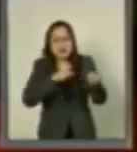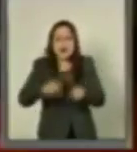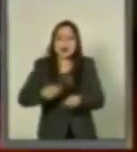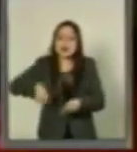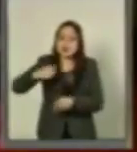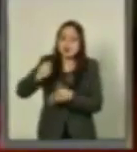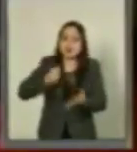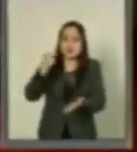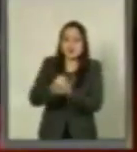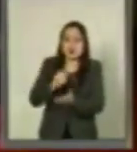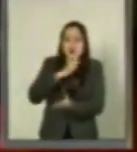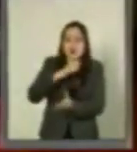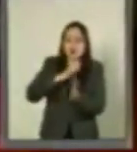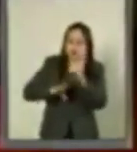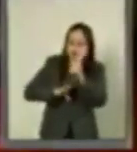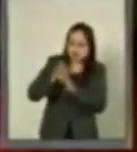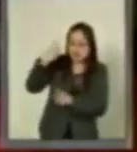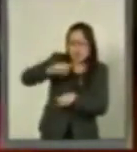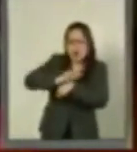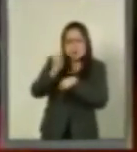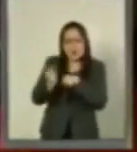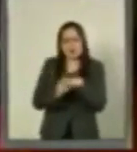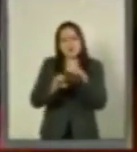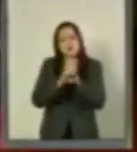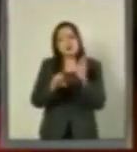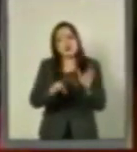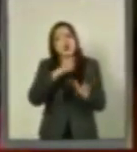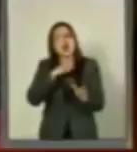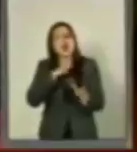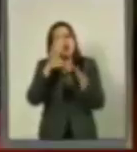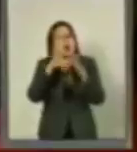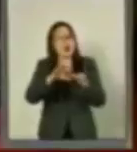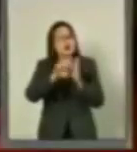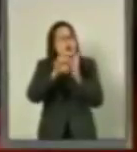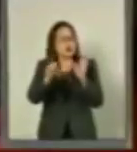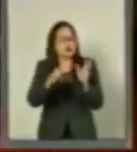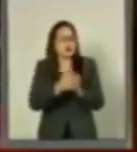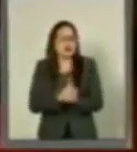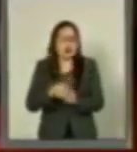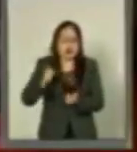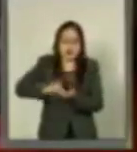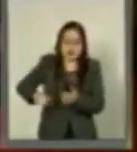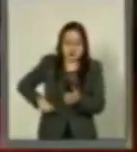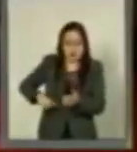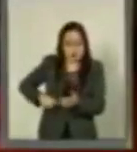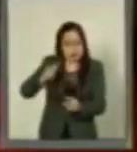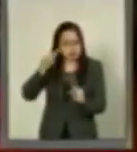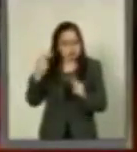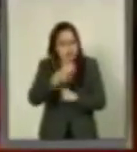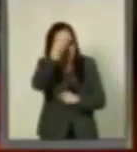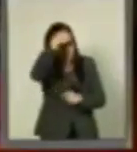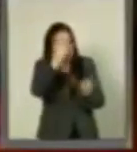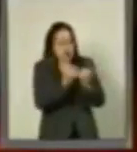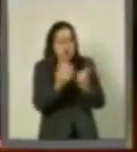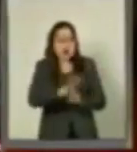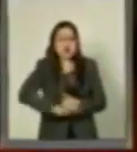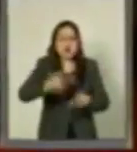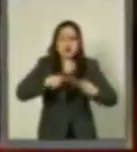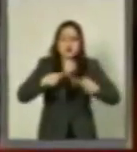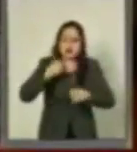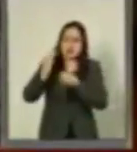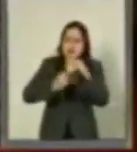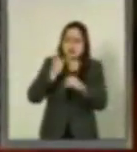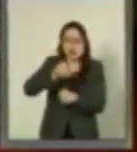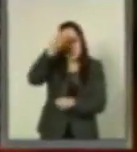viabilidad, crecimiento y desarrollo al país, visto no solamente desde el gobierno, creemos que desde la sociedad y a nivel